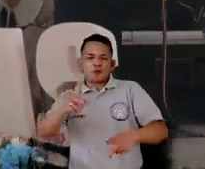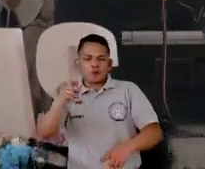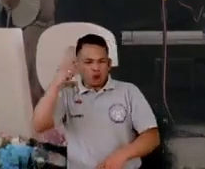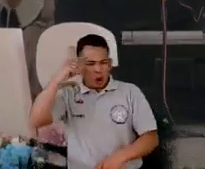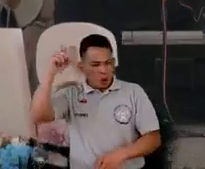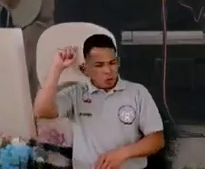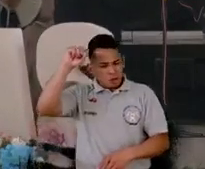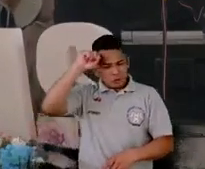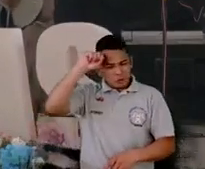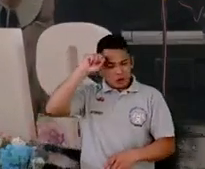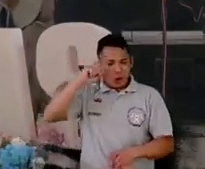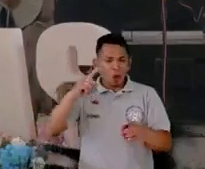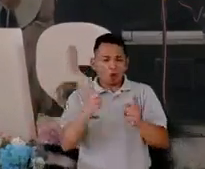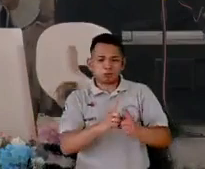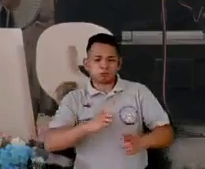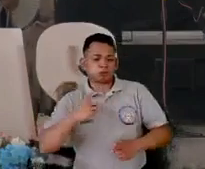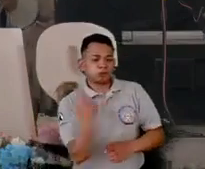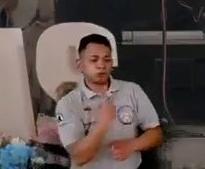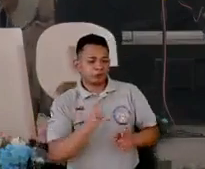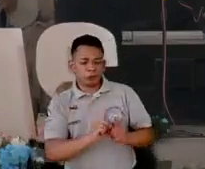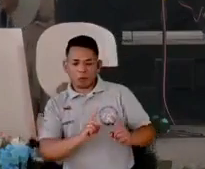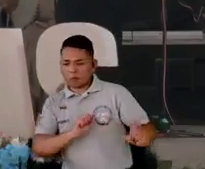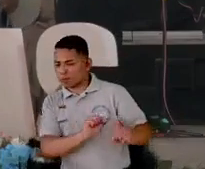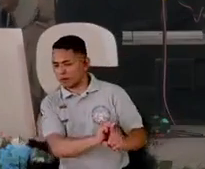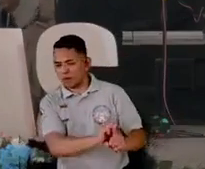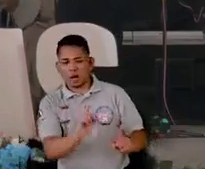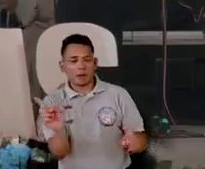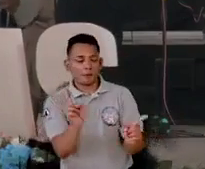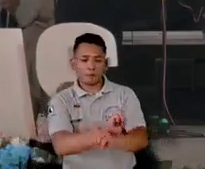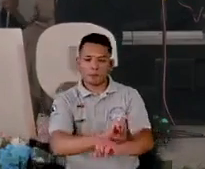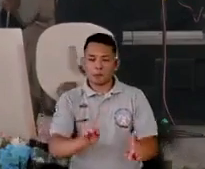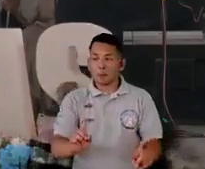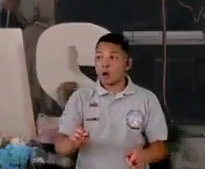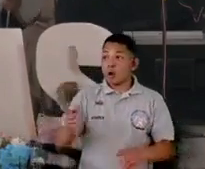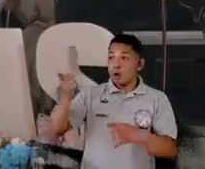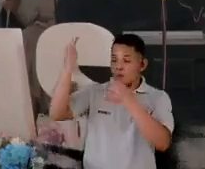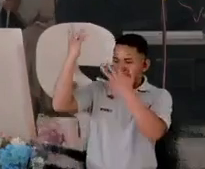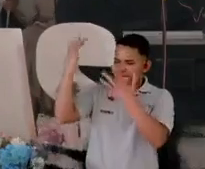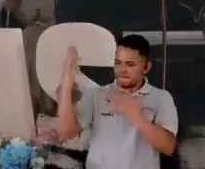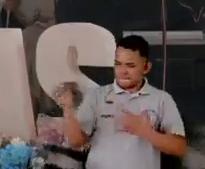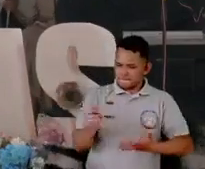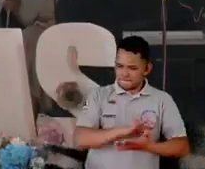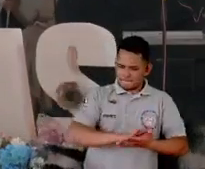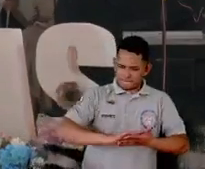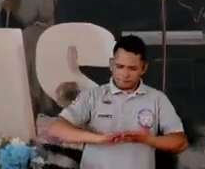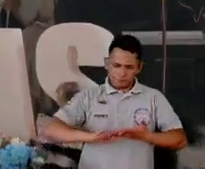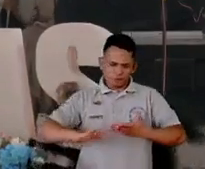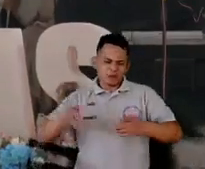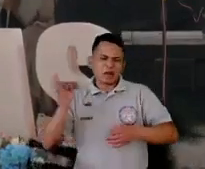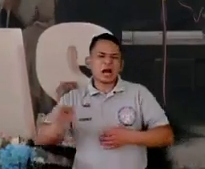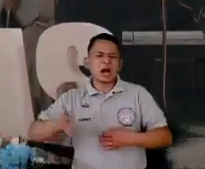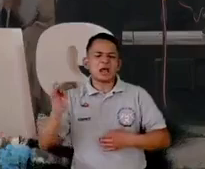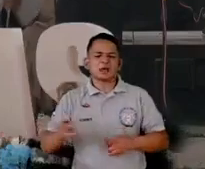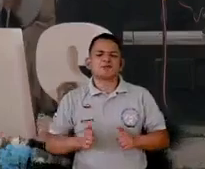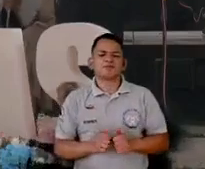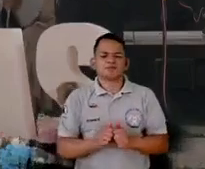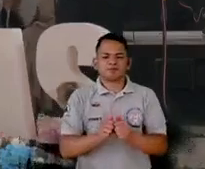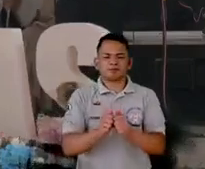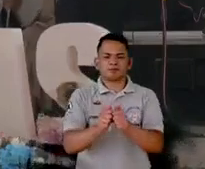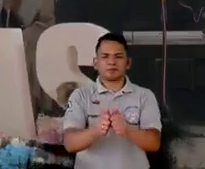no los ha dejado. Y es que el Espíritu Santo siempre ha estado con